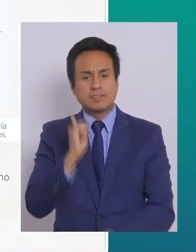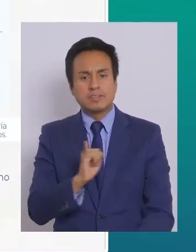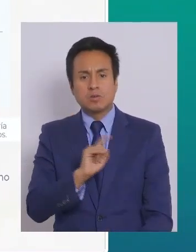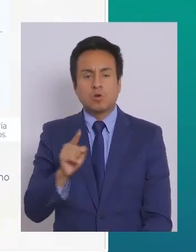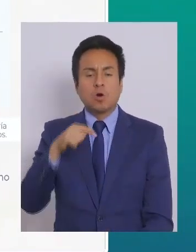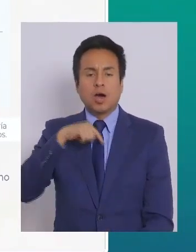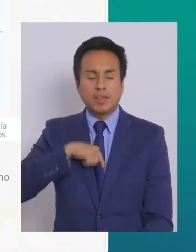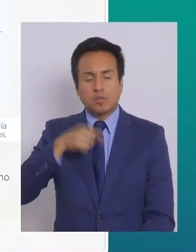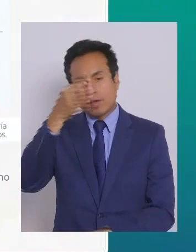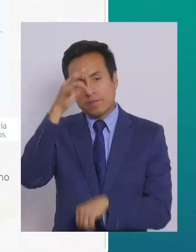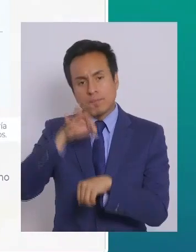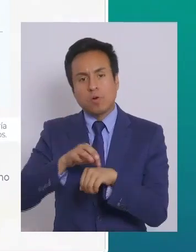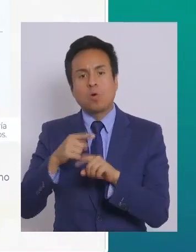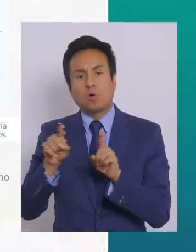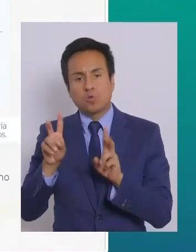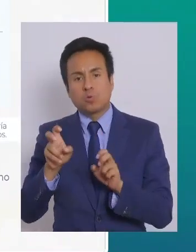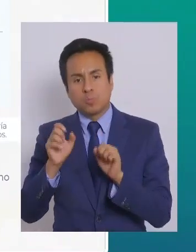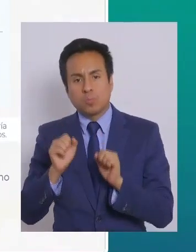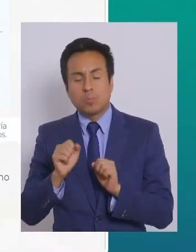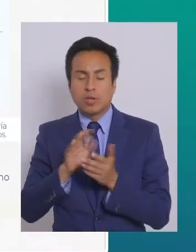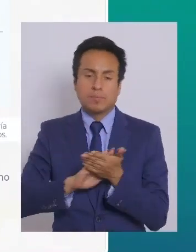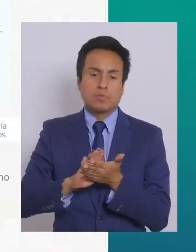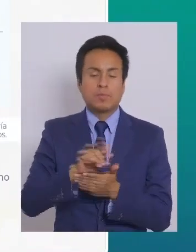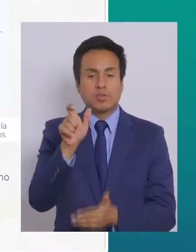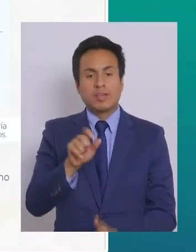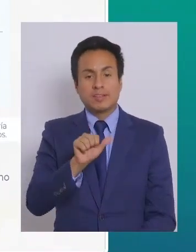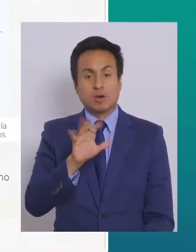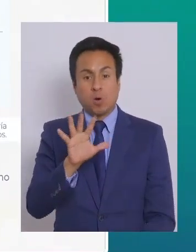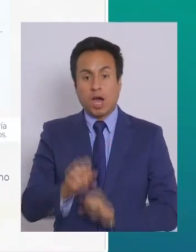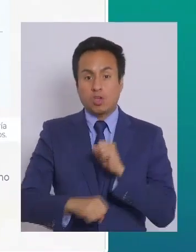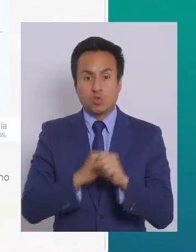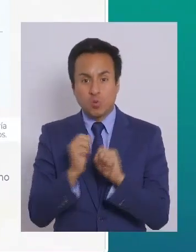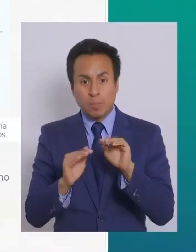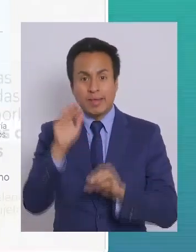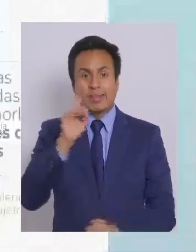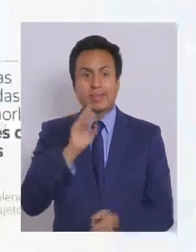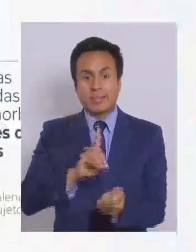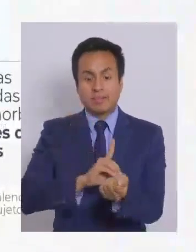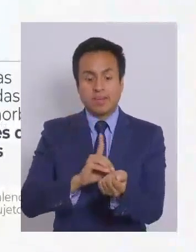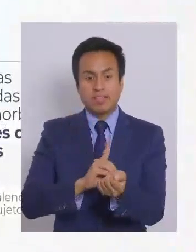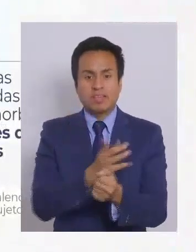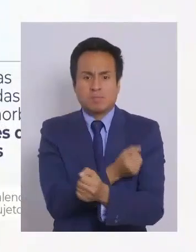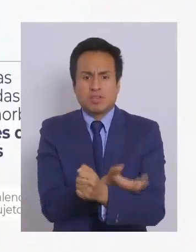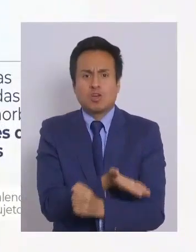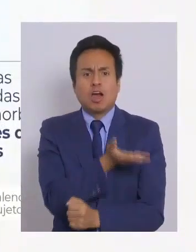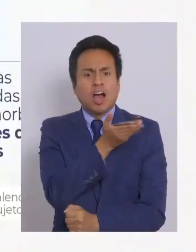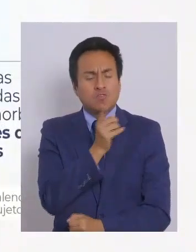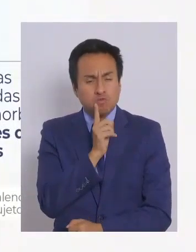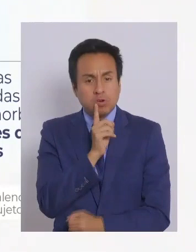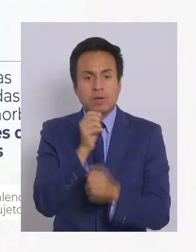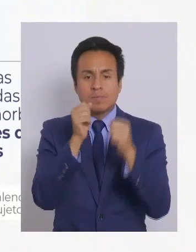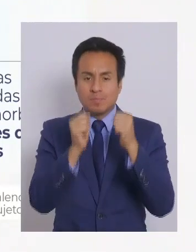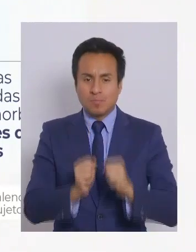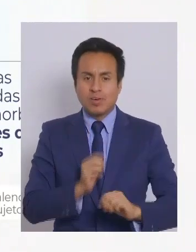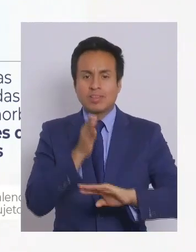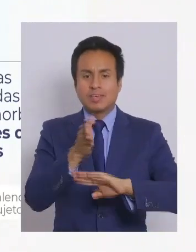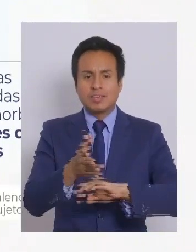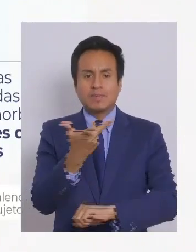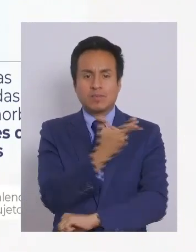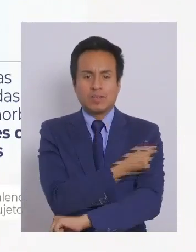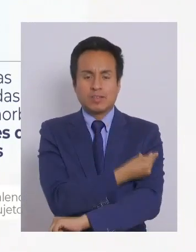comorbilidad es decir una persona de 65 años o más que tiene diabetes que tiene hipertensión puede vacunarse